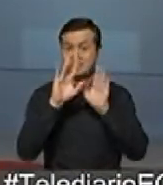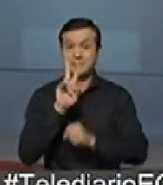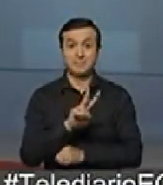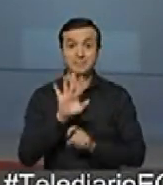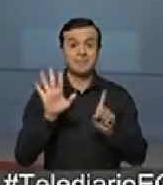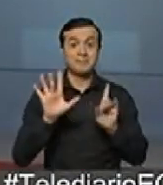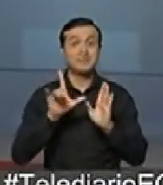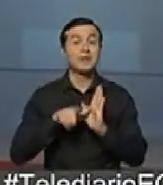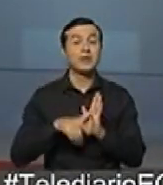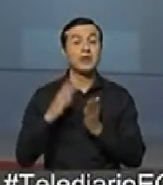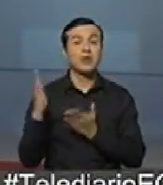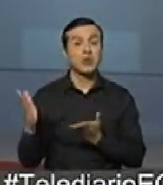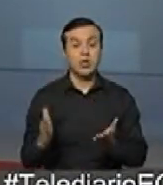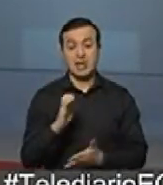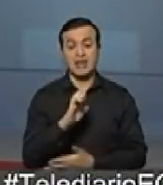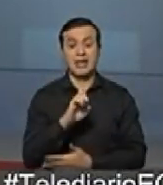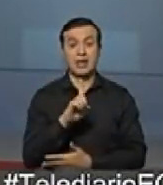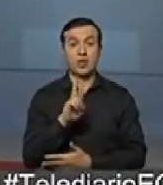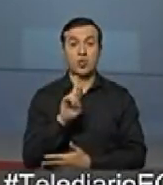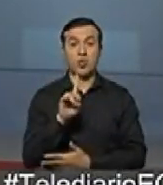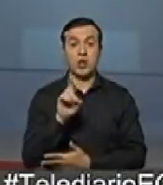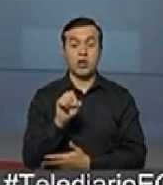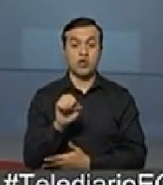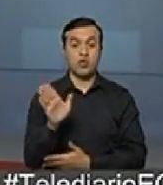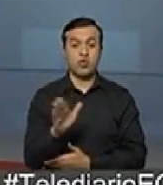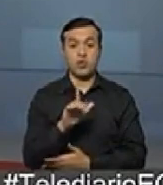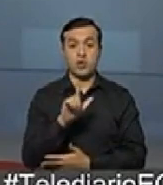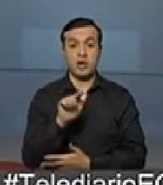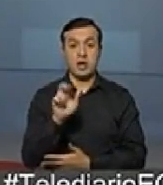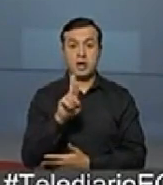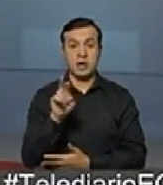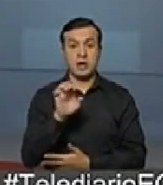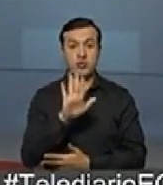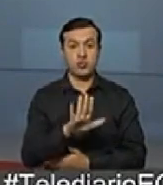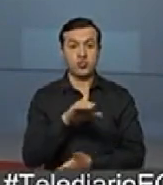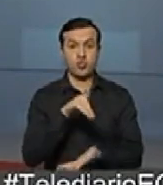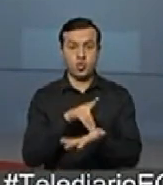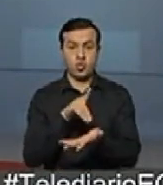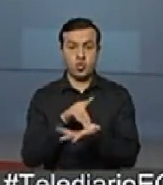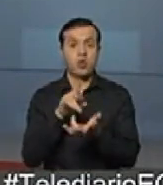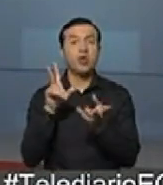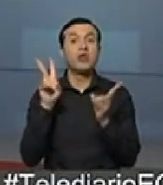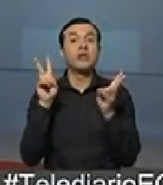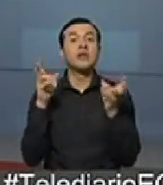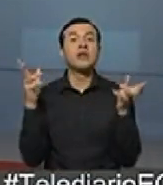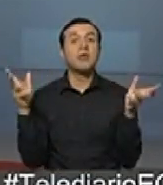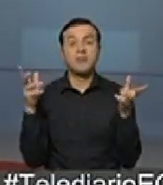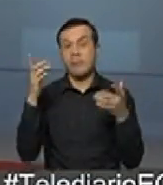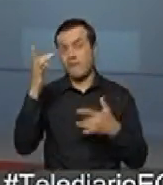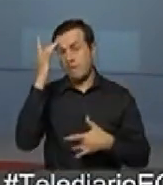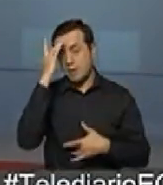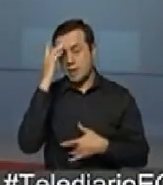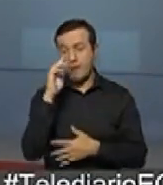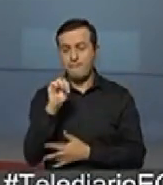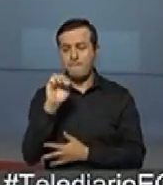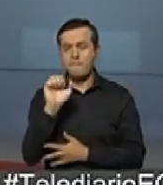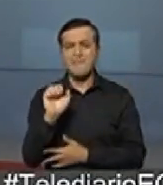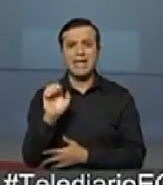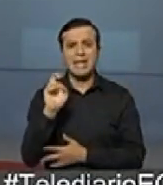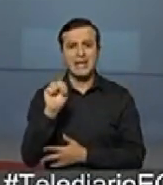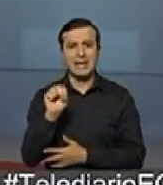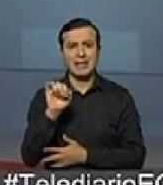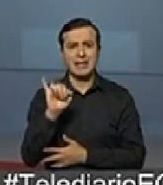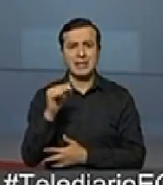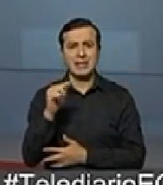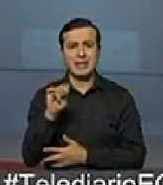7:26 nos acompaña Eduardo Larrea, médico internista y neumólogo, con quien trataremos las medidas para enfrentar la meningitis por meningococo. Primero hay que